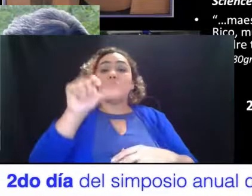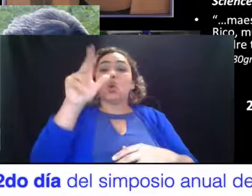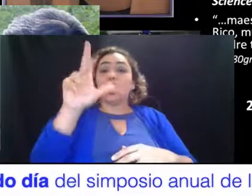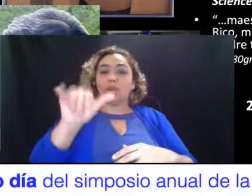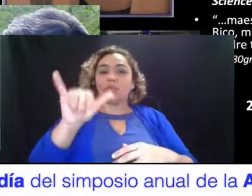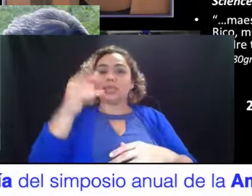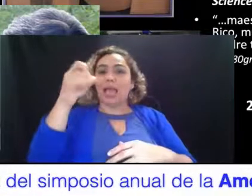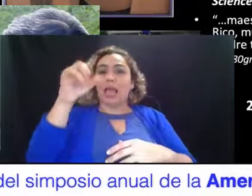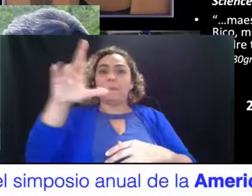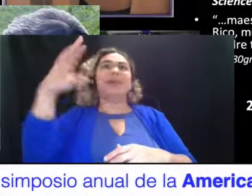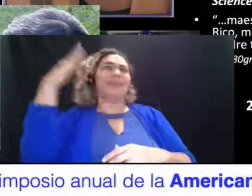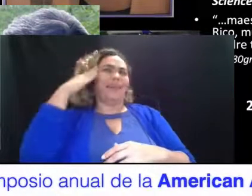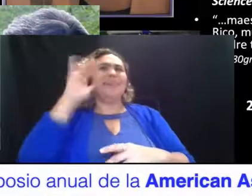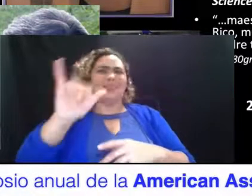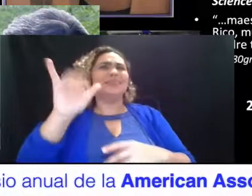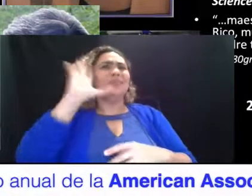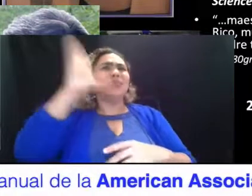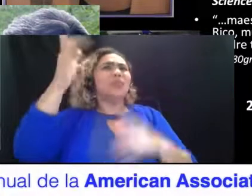de Gaspar.